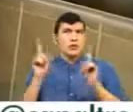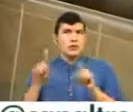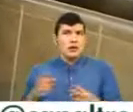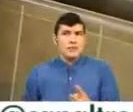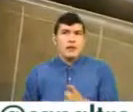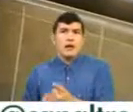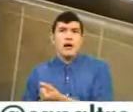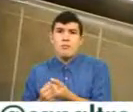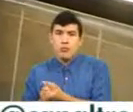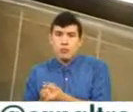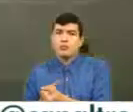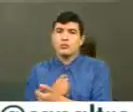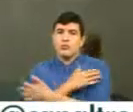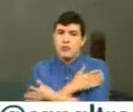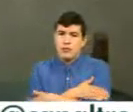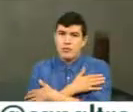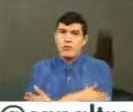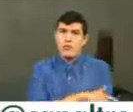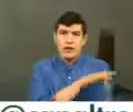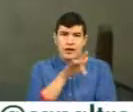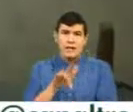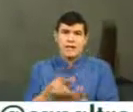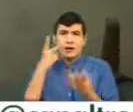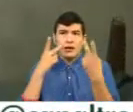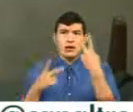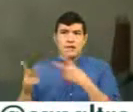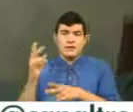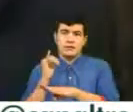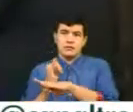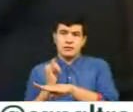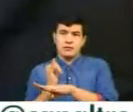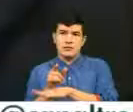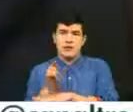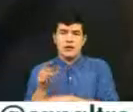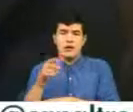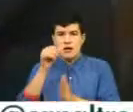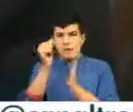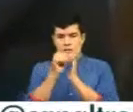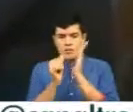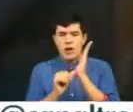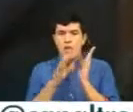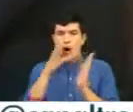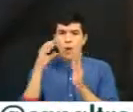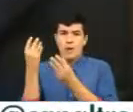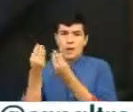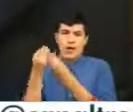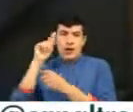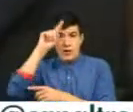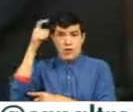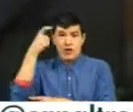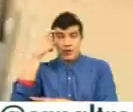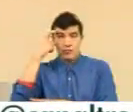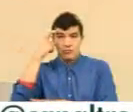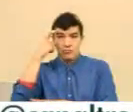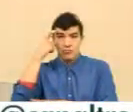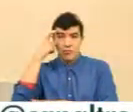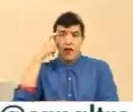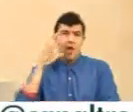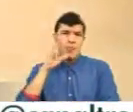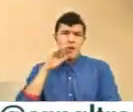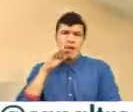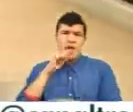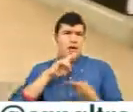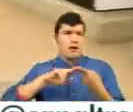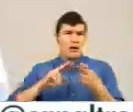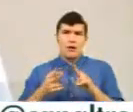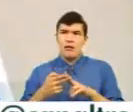para pamplona que vendrán en la visita institucional que se programen con el señor gobernador esto no tiene nada que ver no vamos